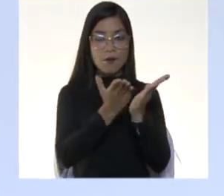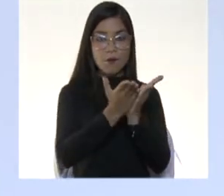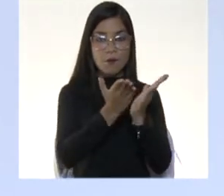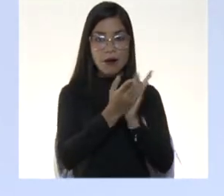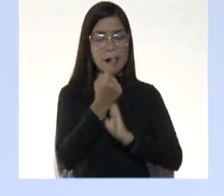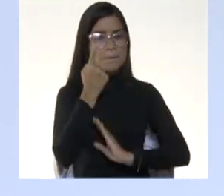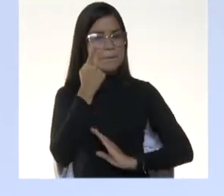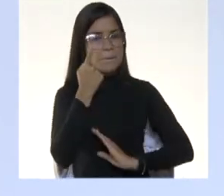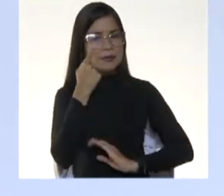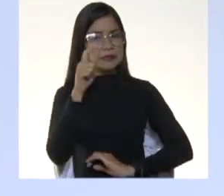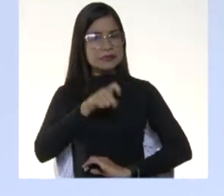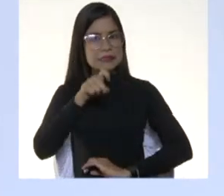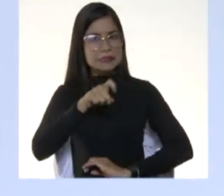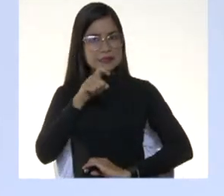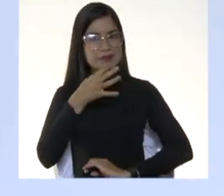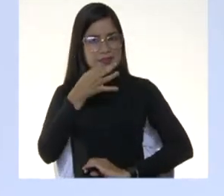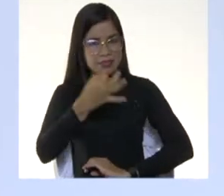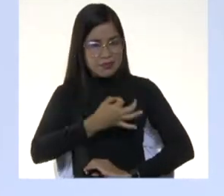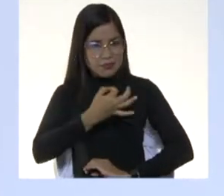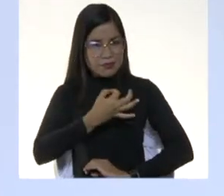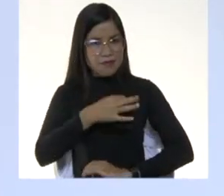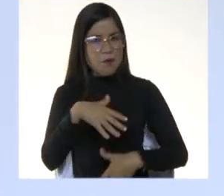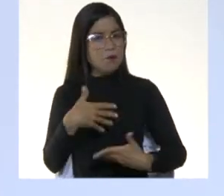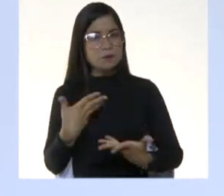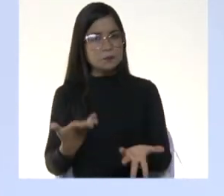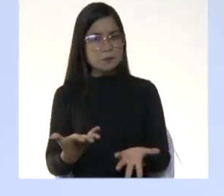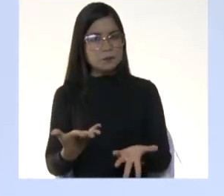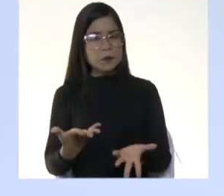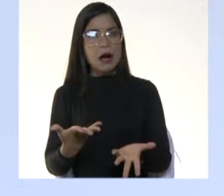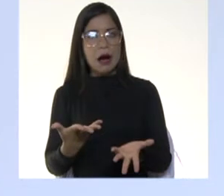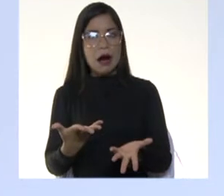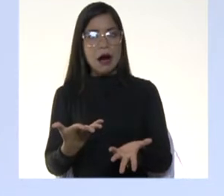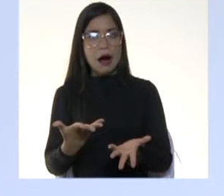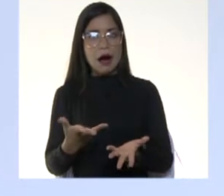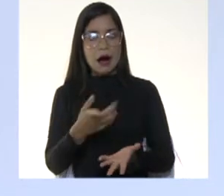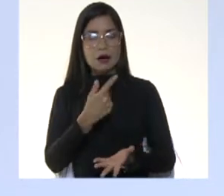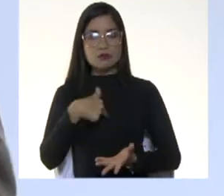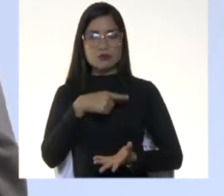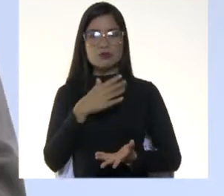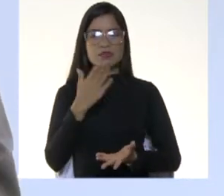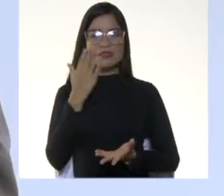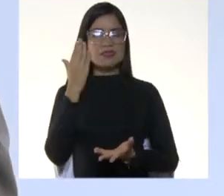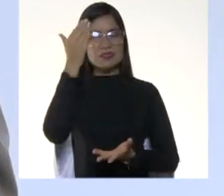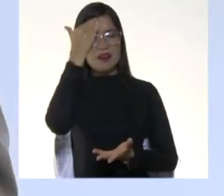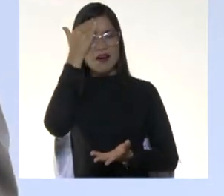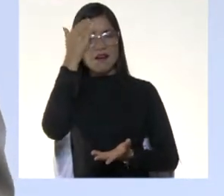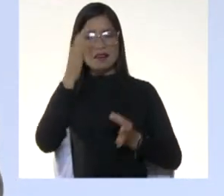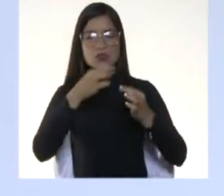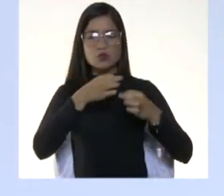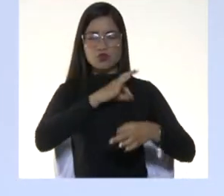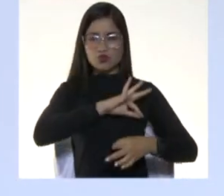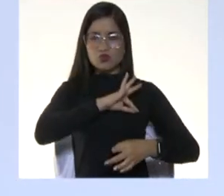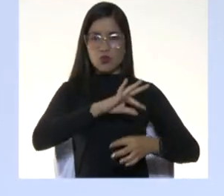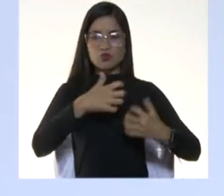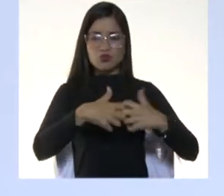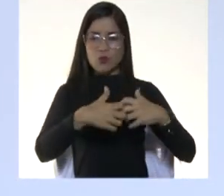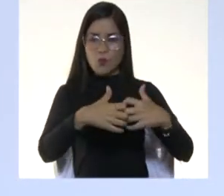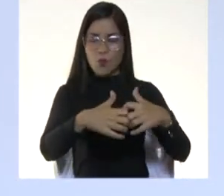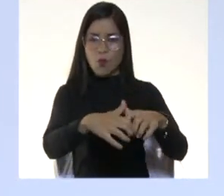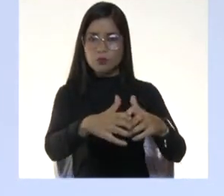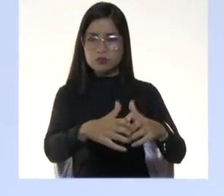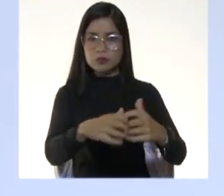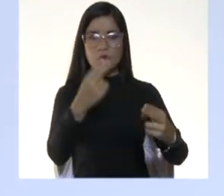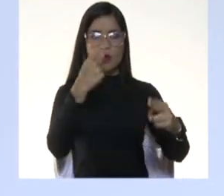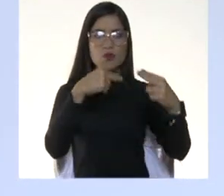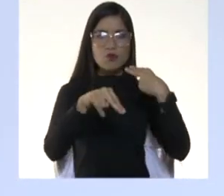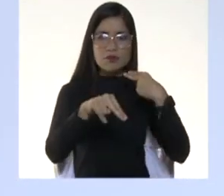cuál era la necesidad real en función a lo que eran los motores socioproductivos y a lo que era la vinculación de los niveles y modalidades en función